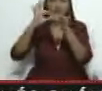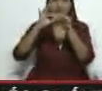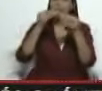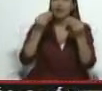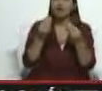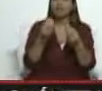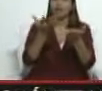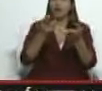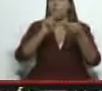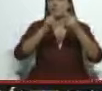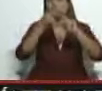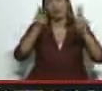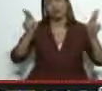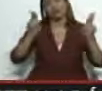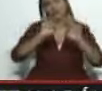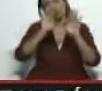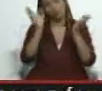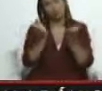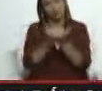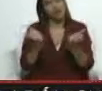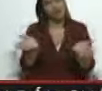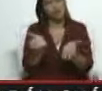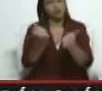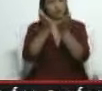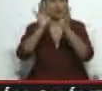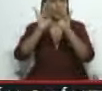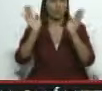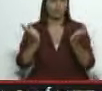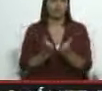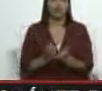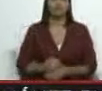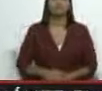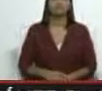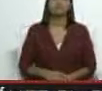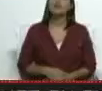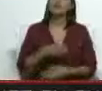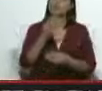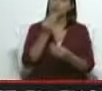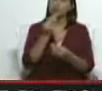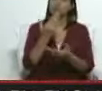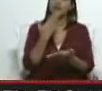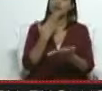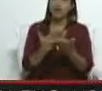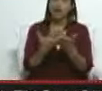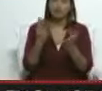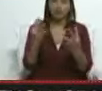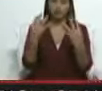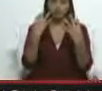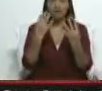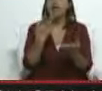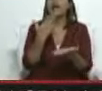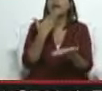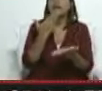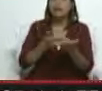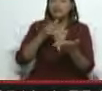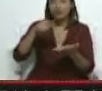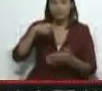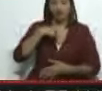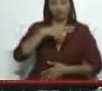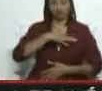y la prosperidad y el progreso mundial Gracias Muchísimas gracias a qui me postulan en